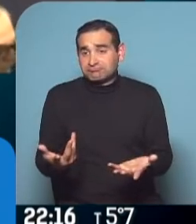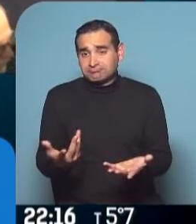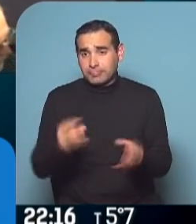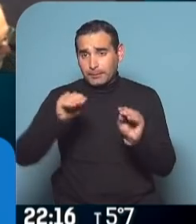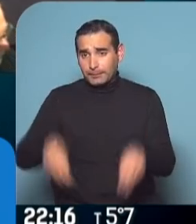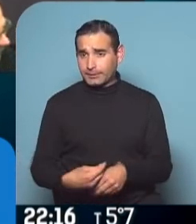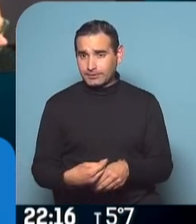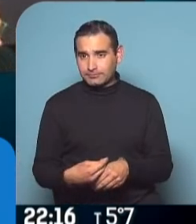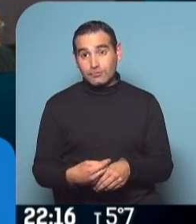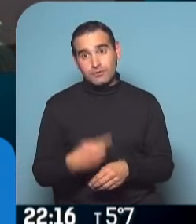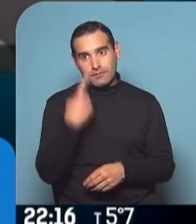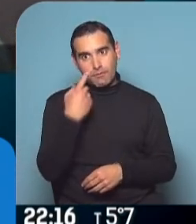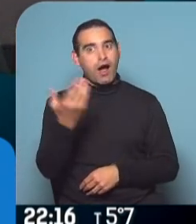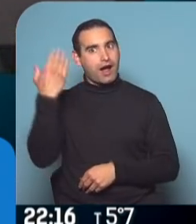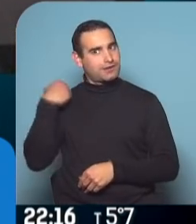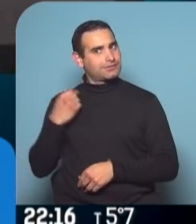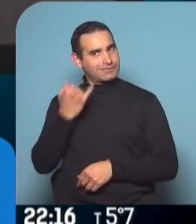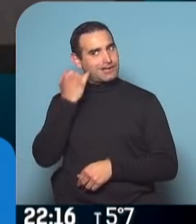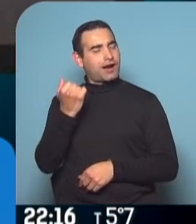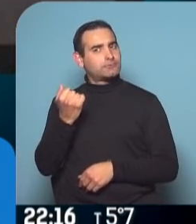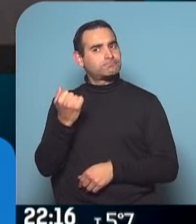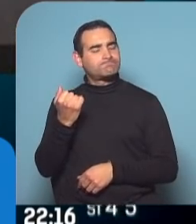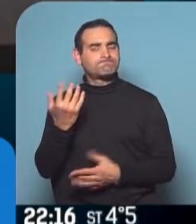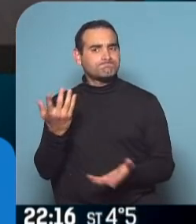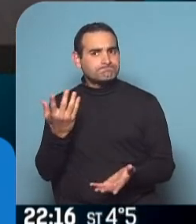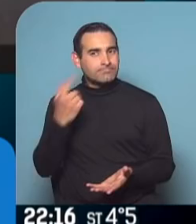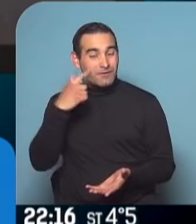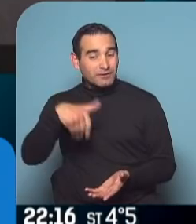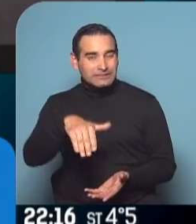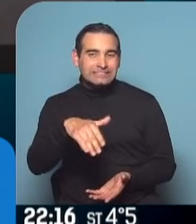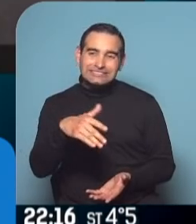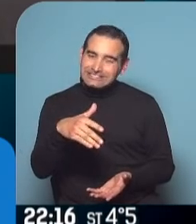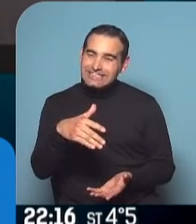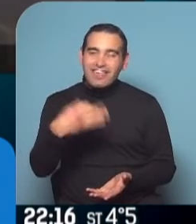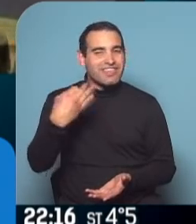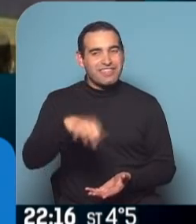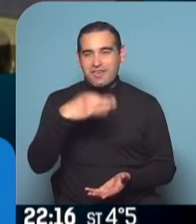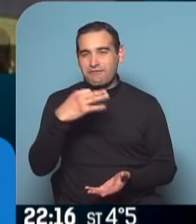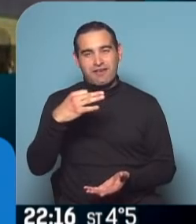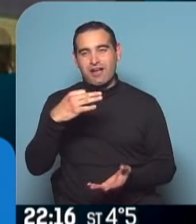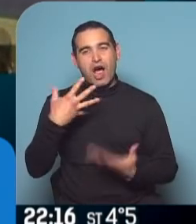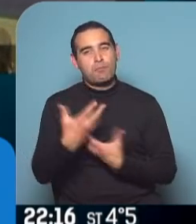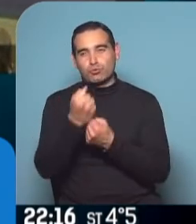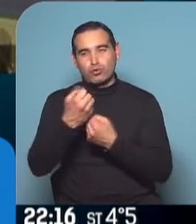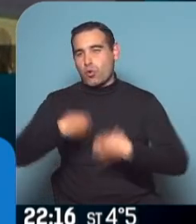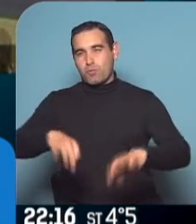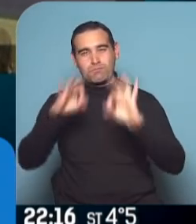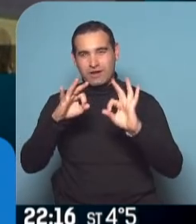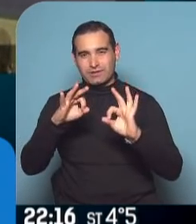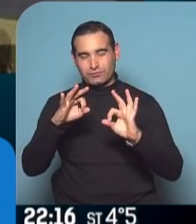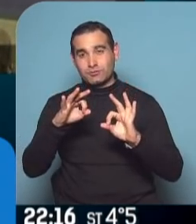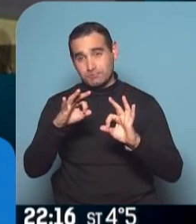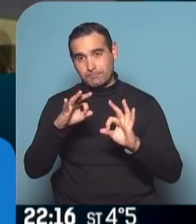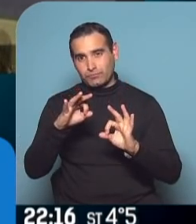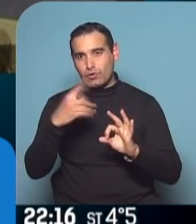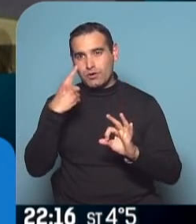hay un precedente claro de que estas medidas tienen que contar con el apoyo, para el caso,